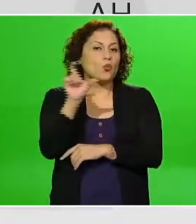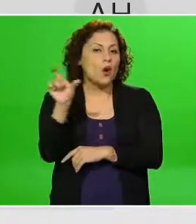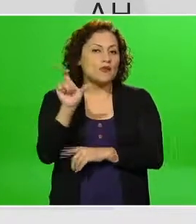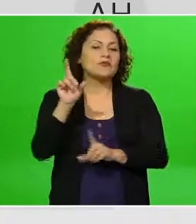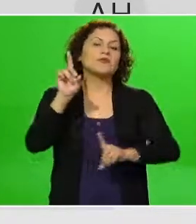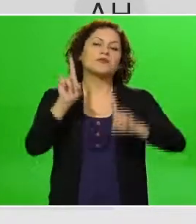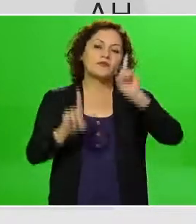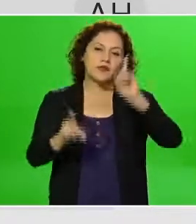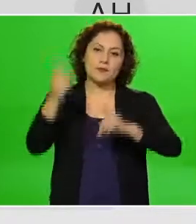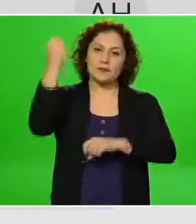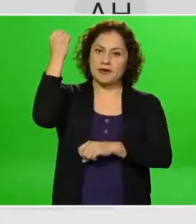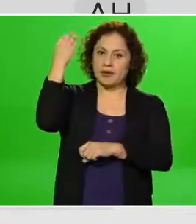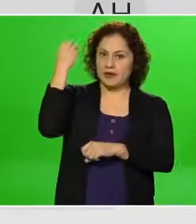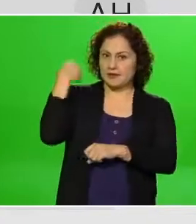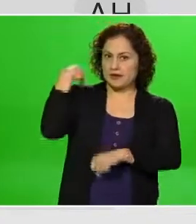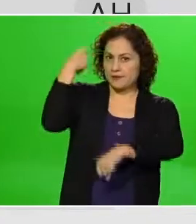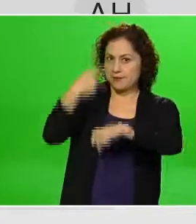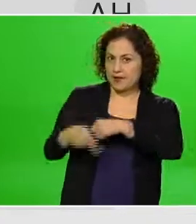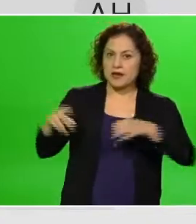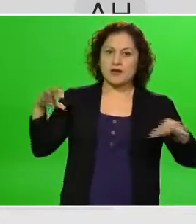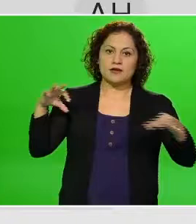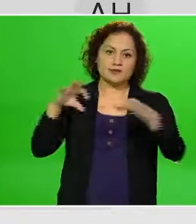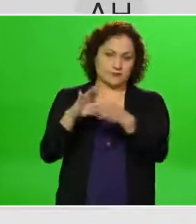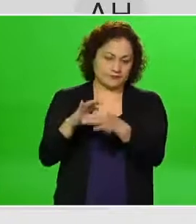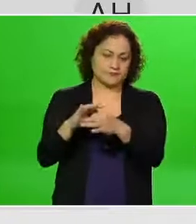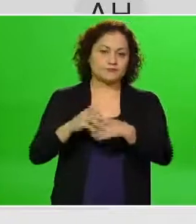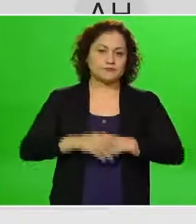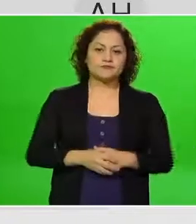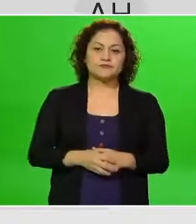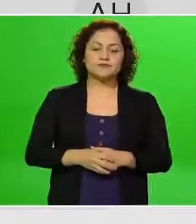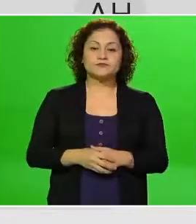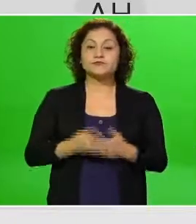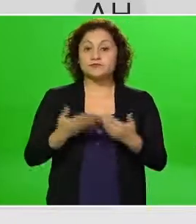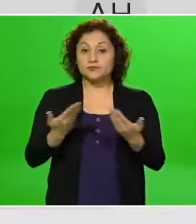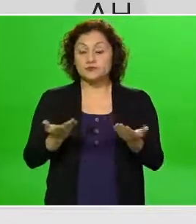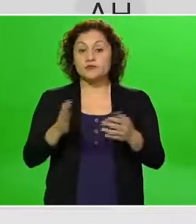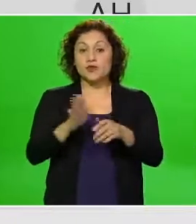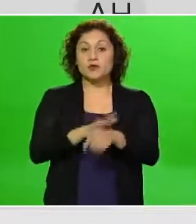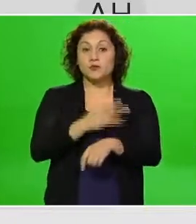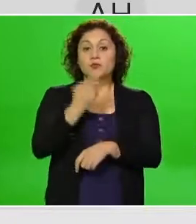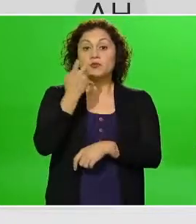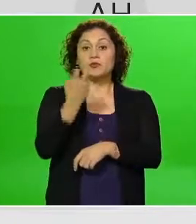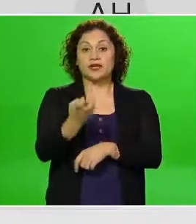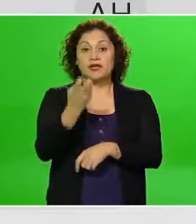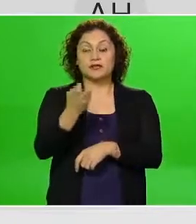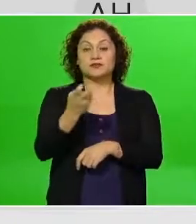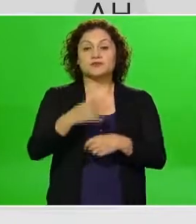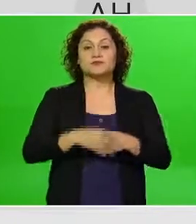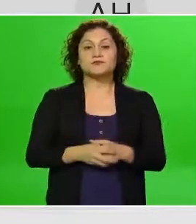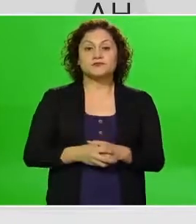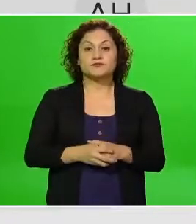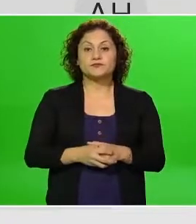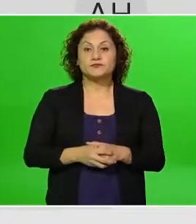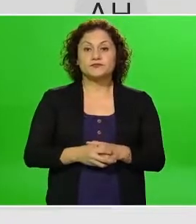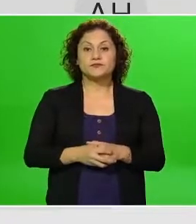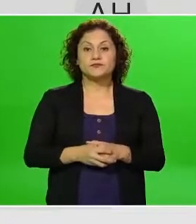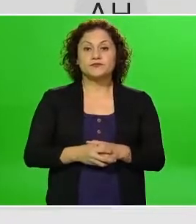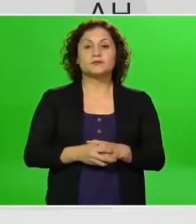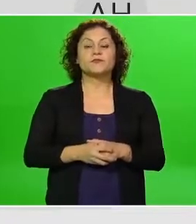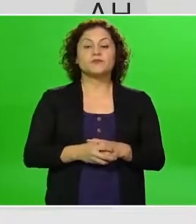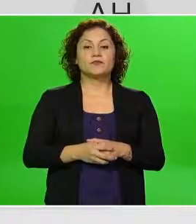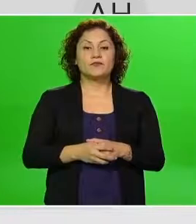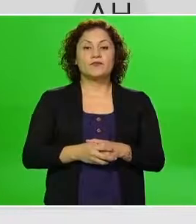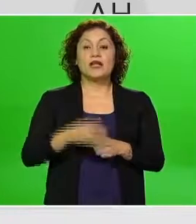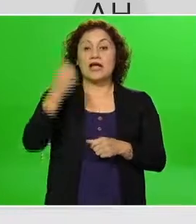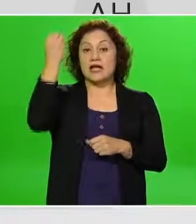riesgo epidémico. Y esto lo mide precisamente el semáforo. De ahí que la medida de seguridad en la cual contribuye